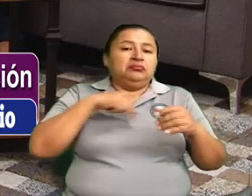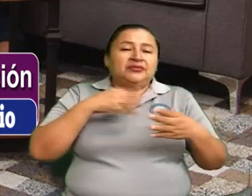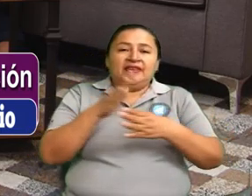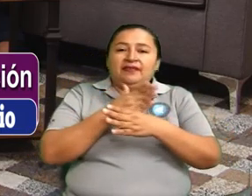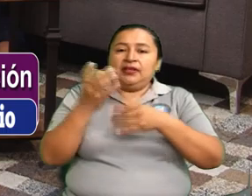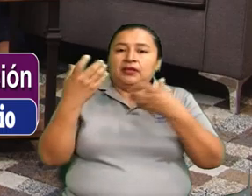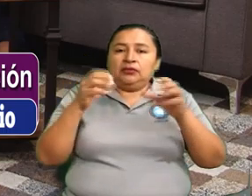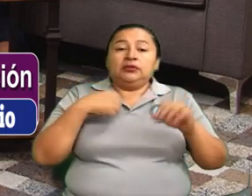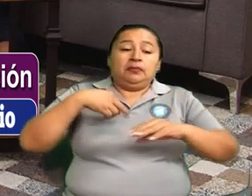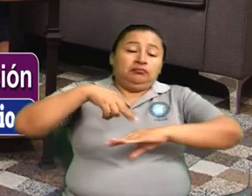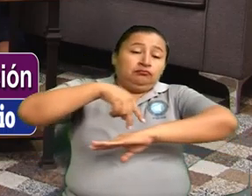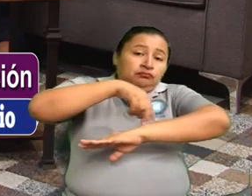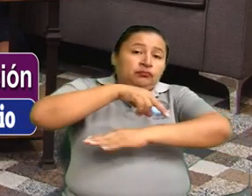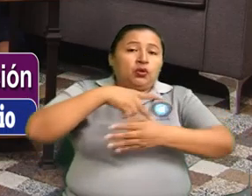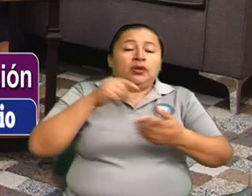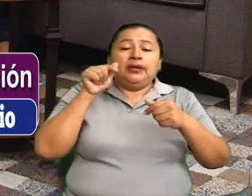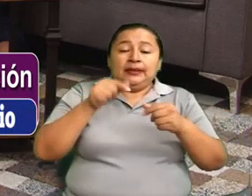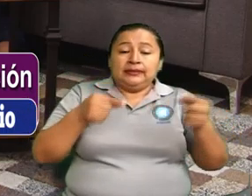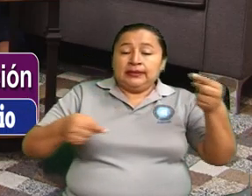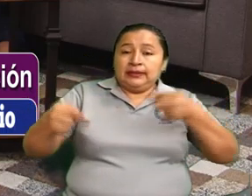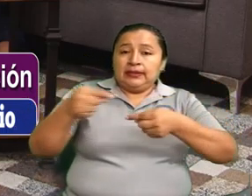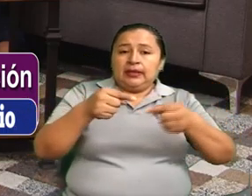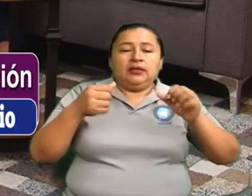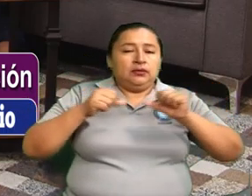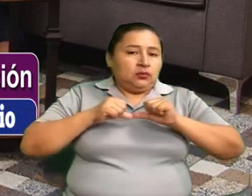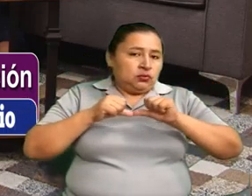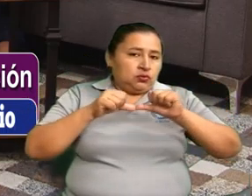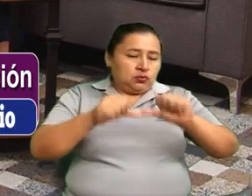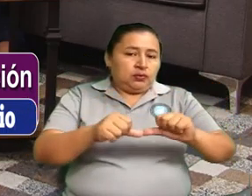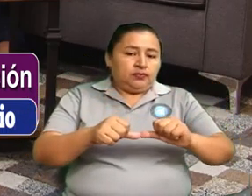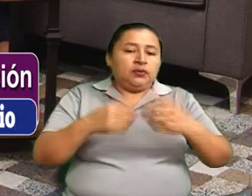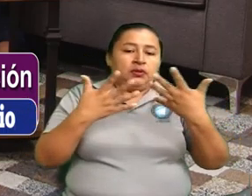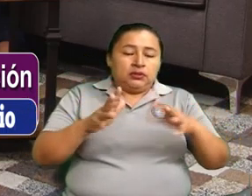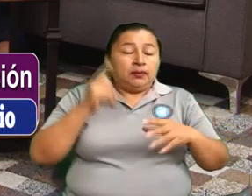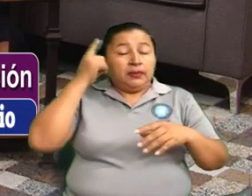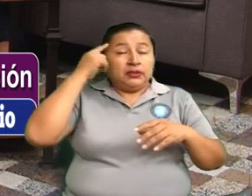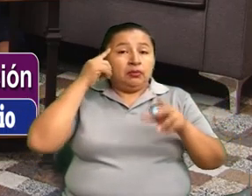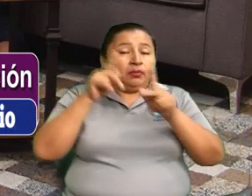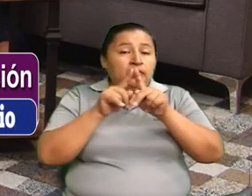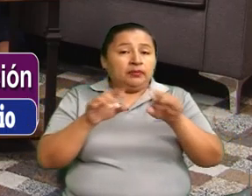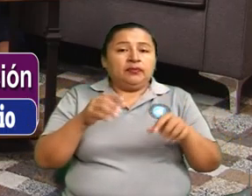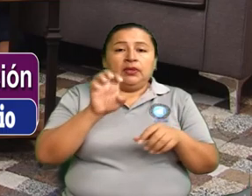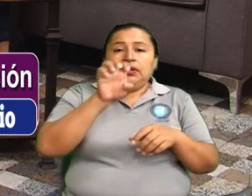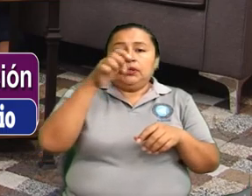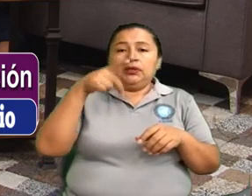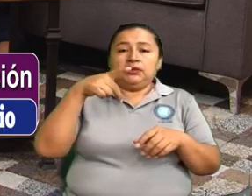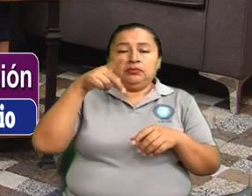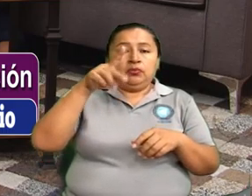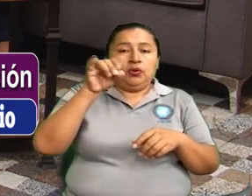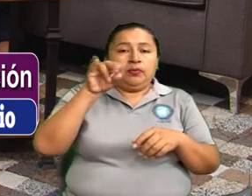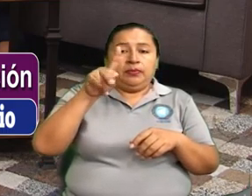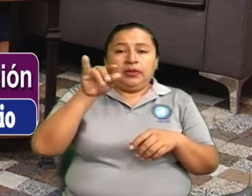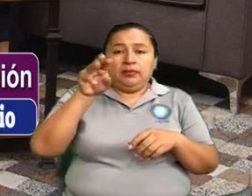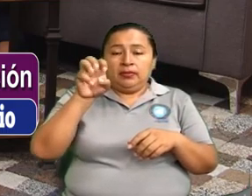para modelar. Entonces, esa estrategia continúa. Estamos ya planificando Expo Pymes, la